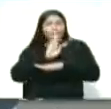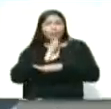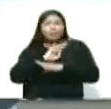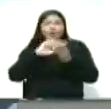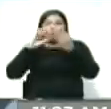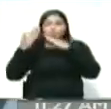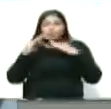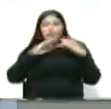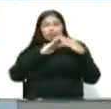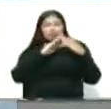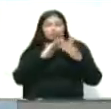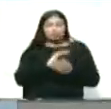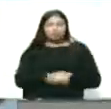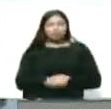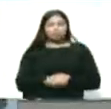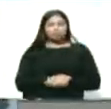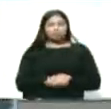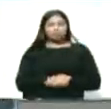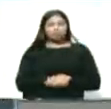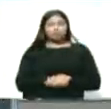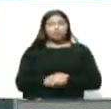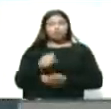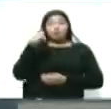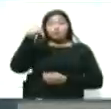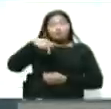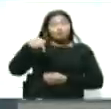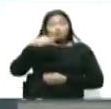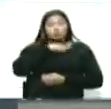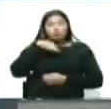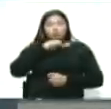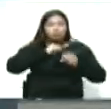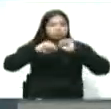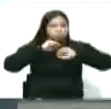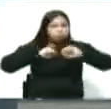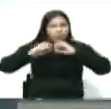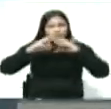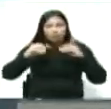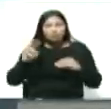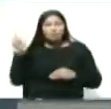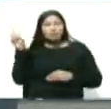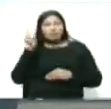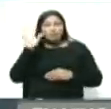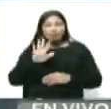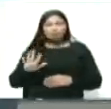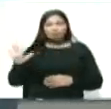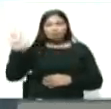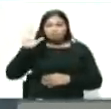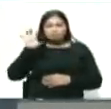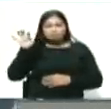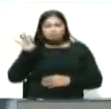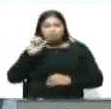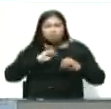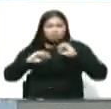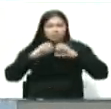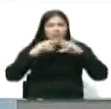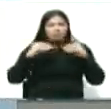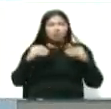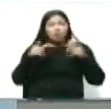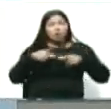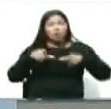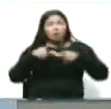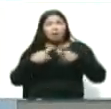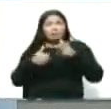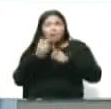Comunidad. Hoy están desplegados en toda Venezuela, en todo el territorio nacional, en los lugares